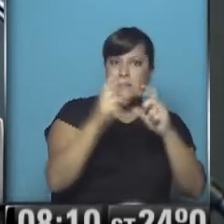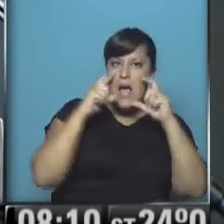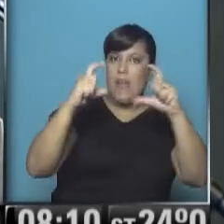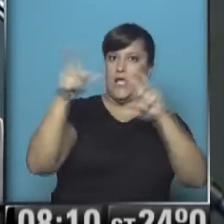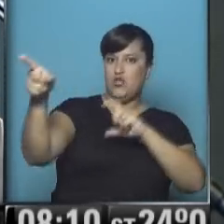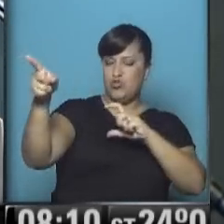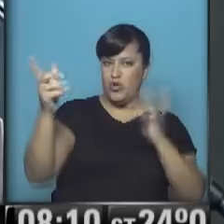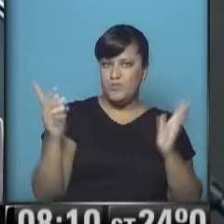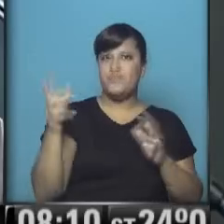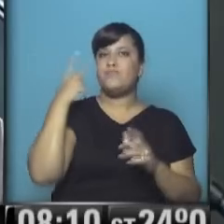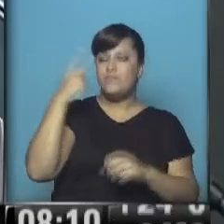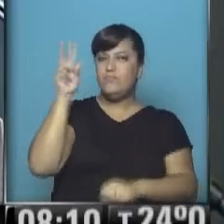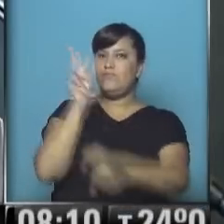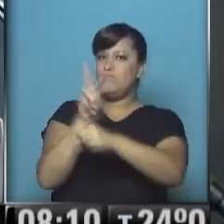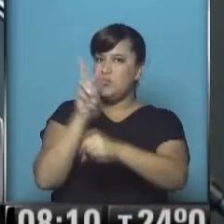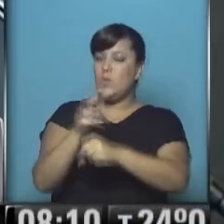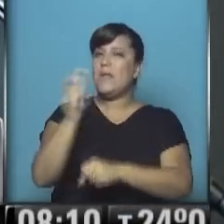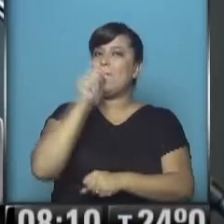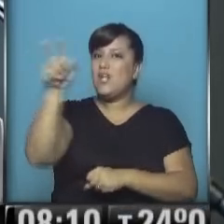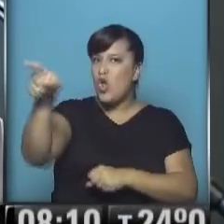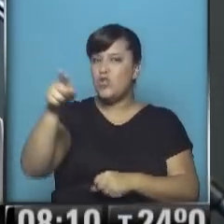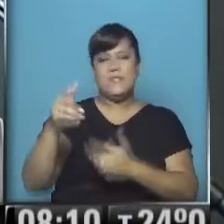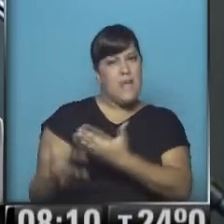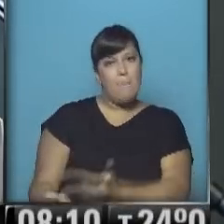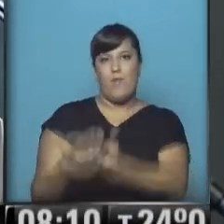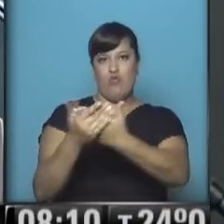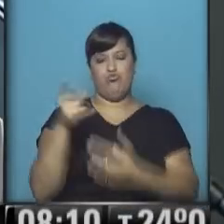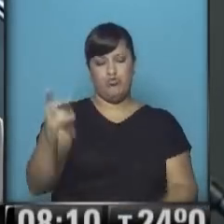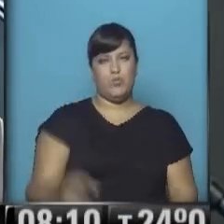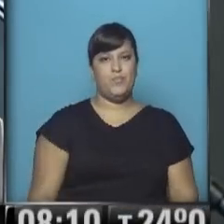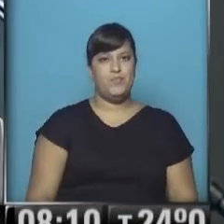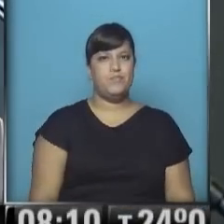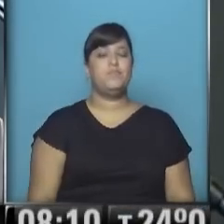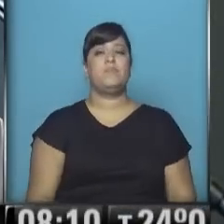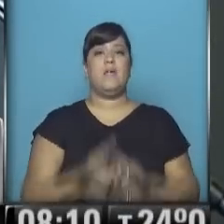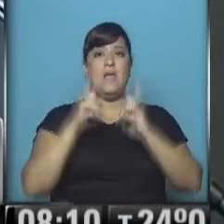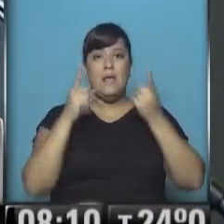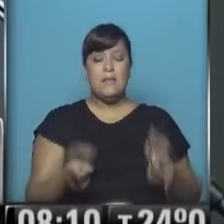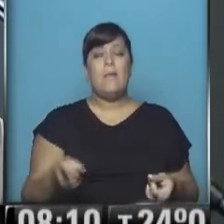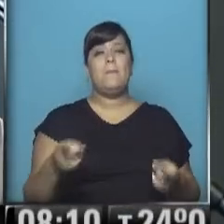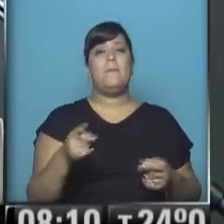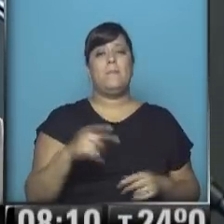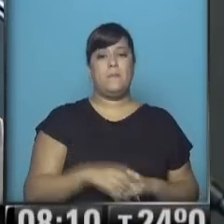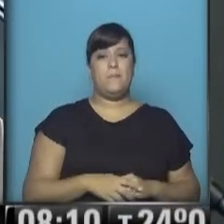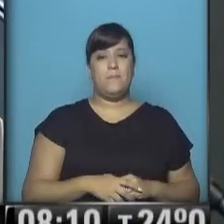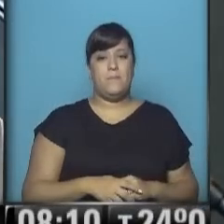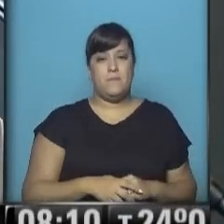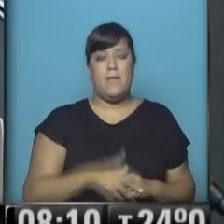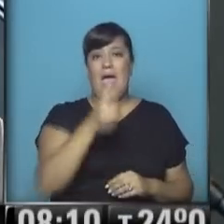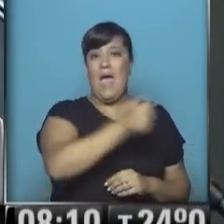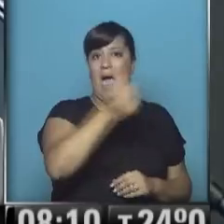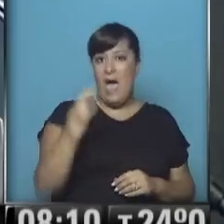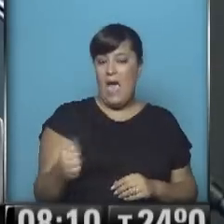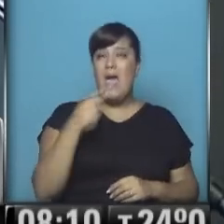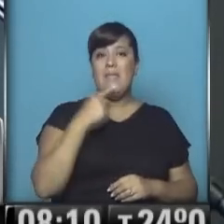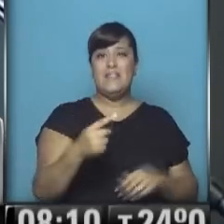trabajando para brindarle al periodista todo el respaldo necesario. En tanto, Aerolíneas Argentinas envió un comunicado indicando que el periodista esta mañana sábado a